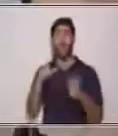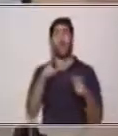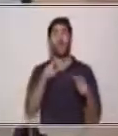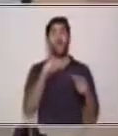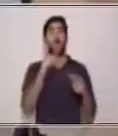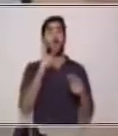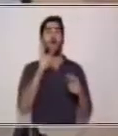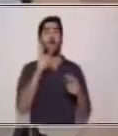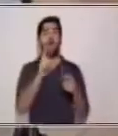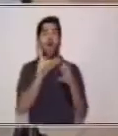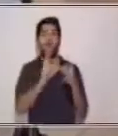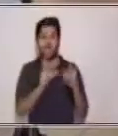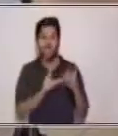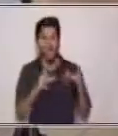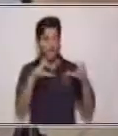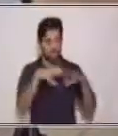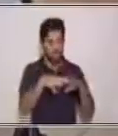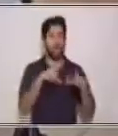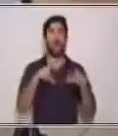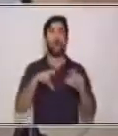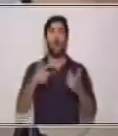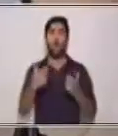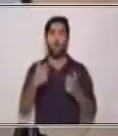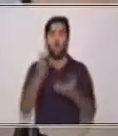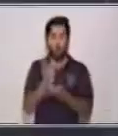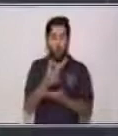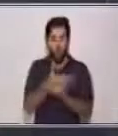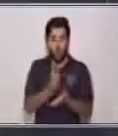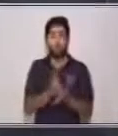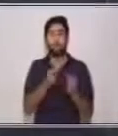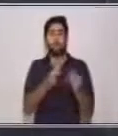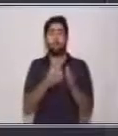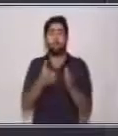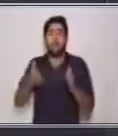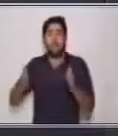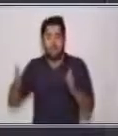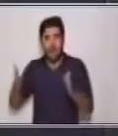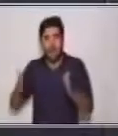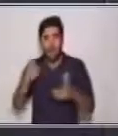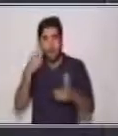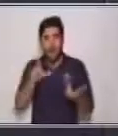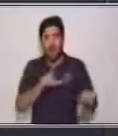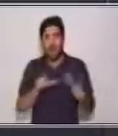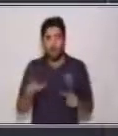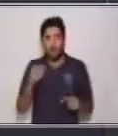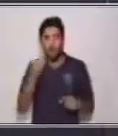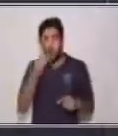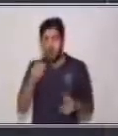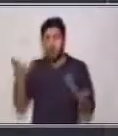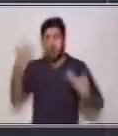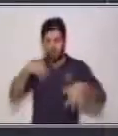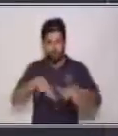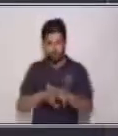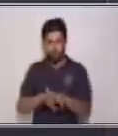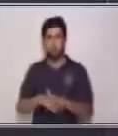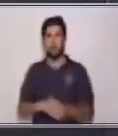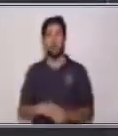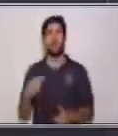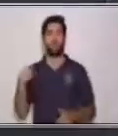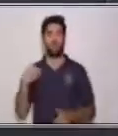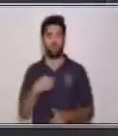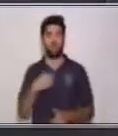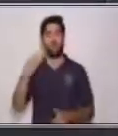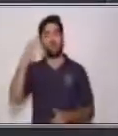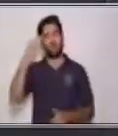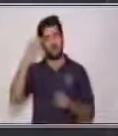es la preparación, ¿sí? Y hay aspectos importantes que debemos tomar en cuenta